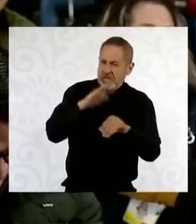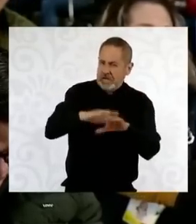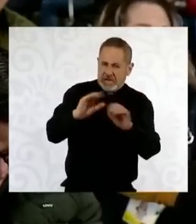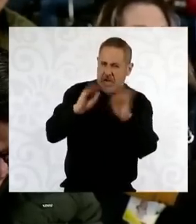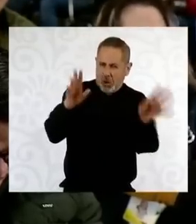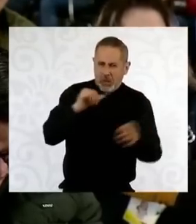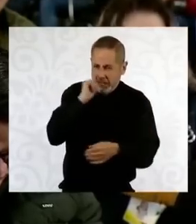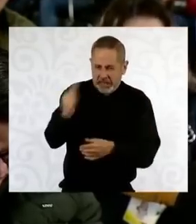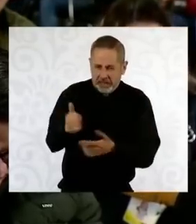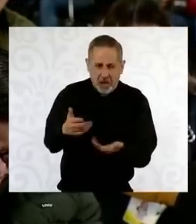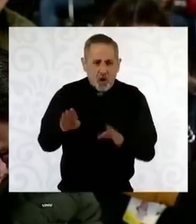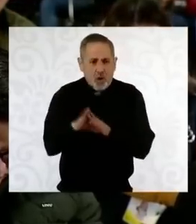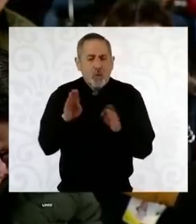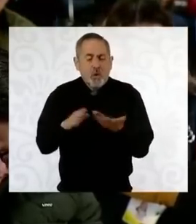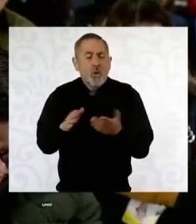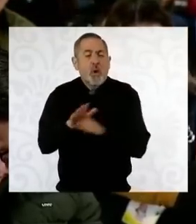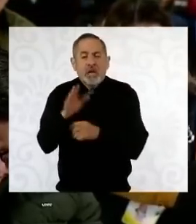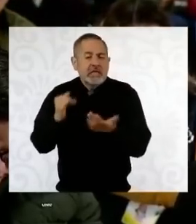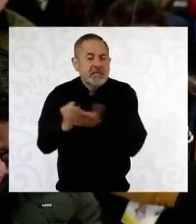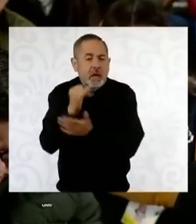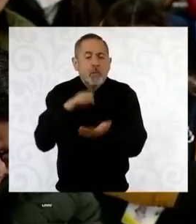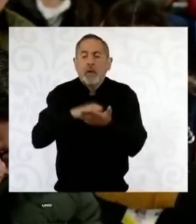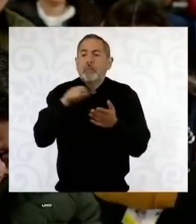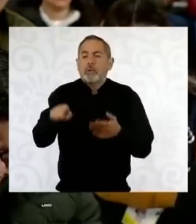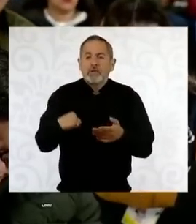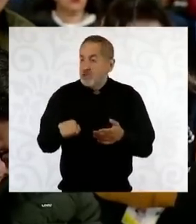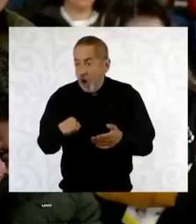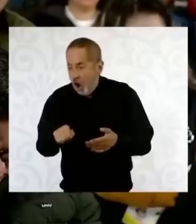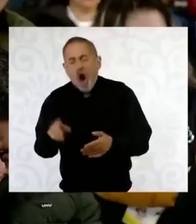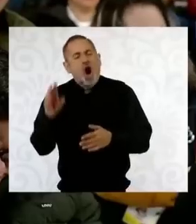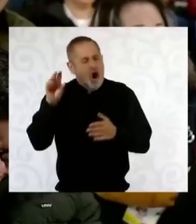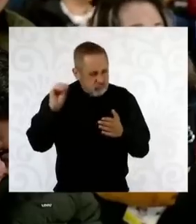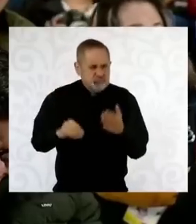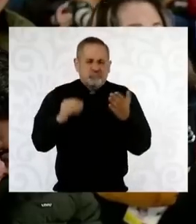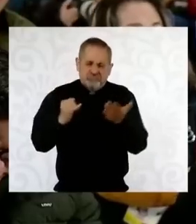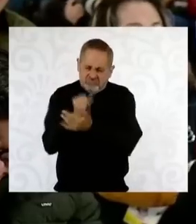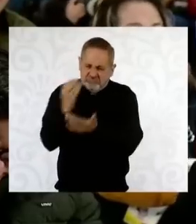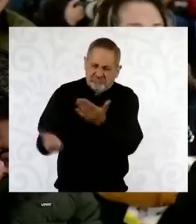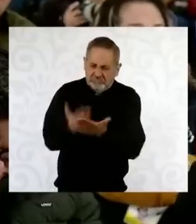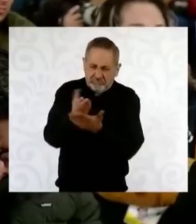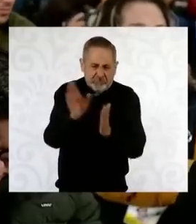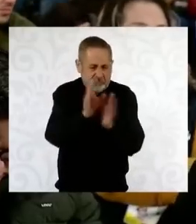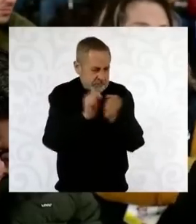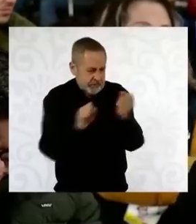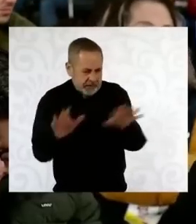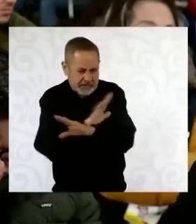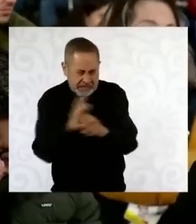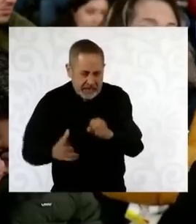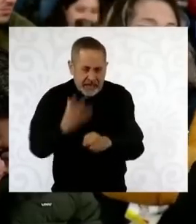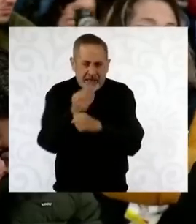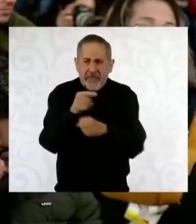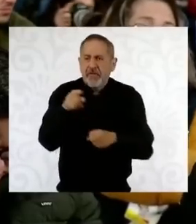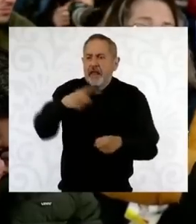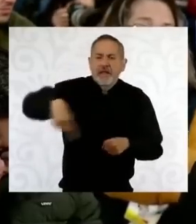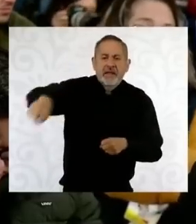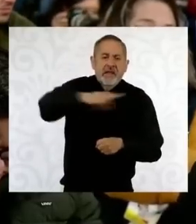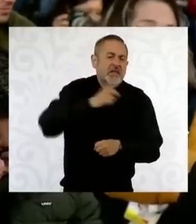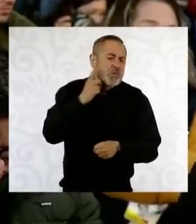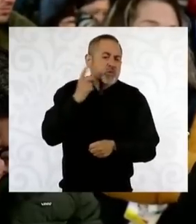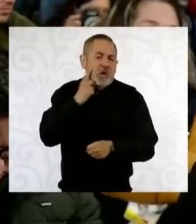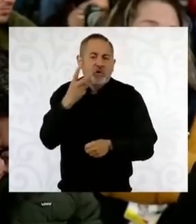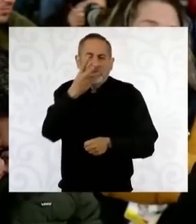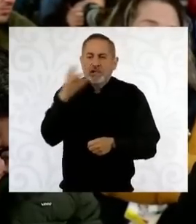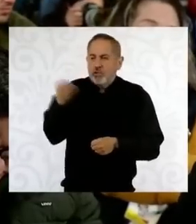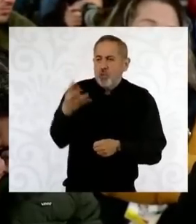sexenio anterior, que se necesitó, por ejemplo, la reforma judicial, que se necesitó, por ejemplo, tener 2/3 partes del legislativo, y que eso al